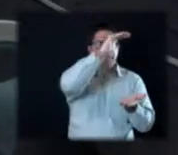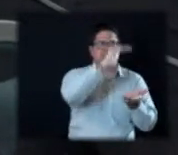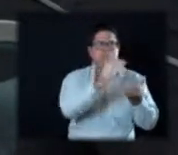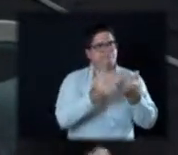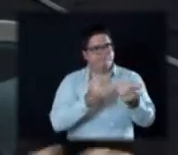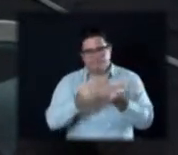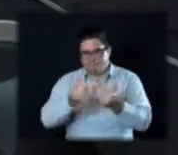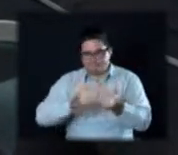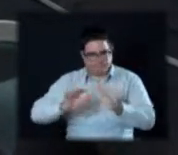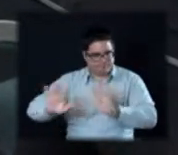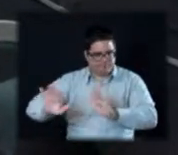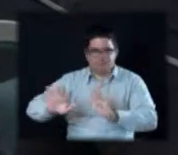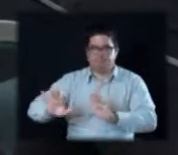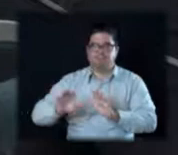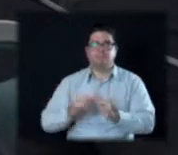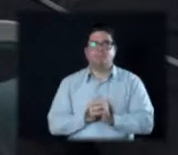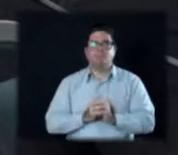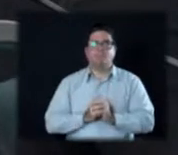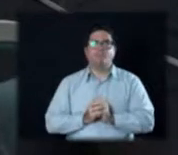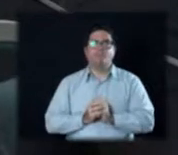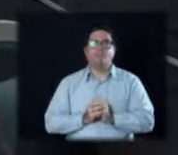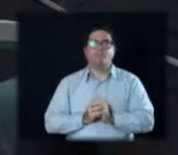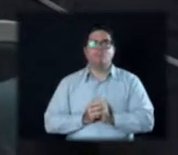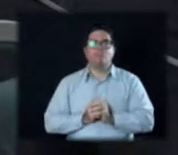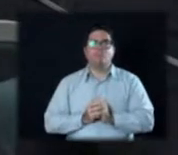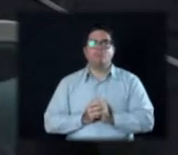un... o si se pueden hacer más